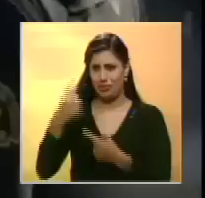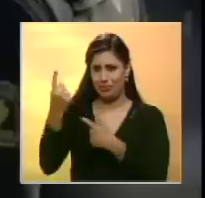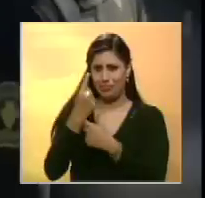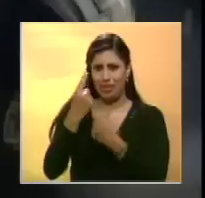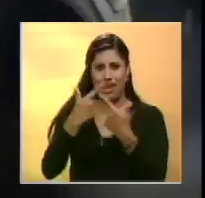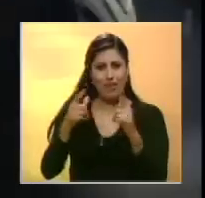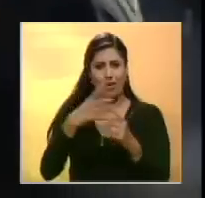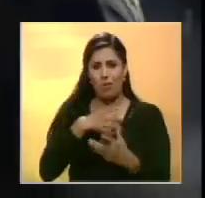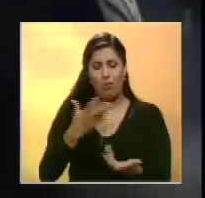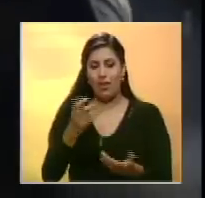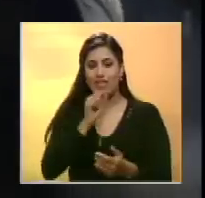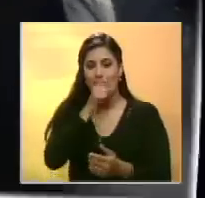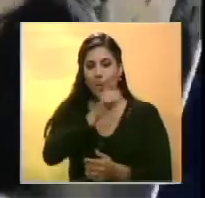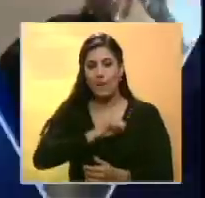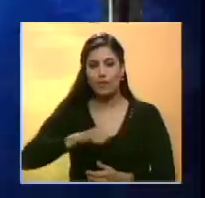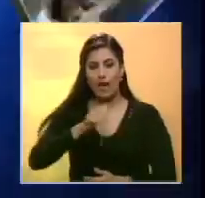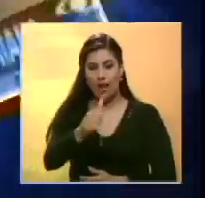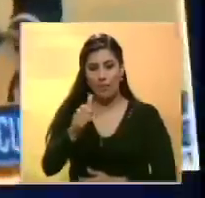la solicitud.